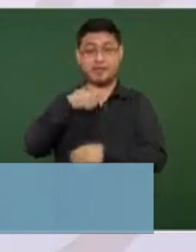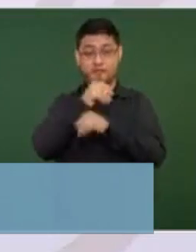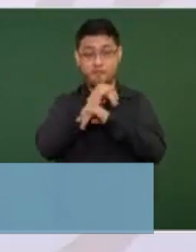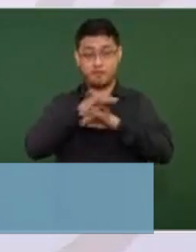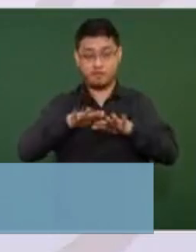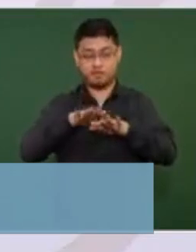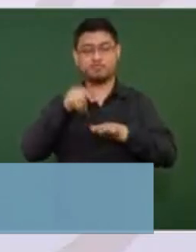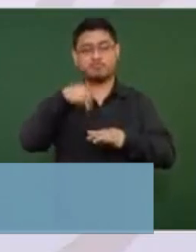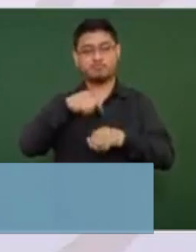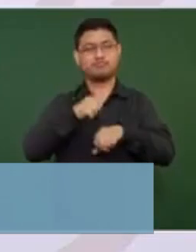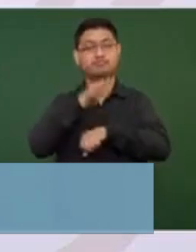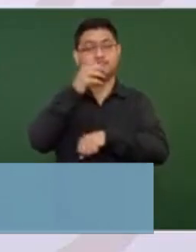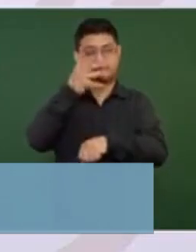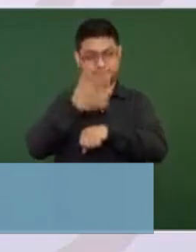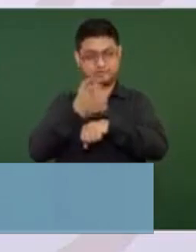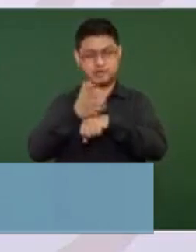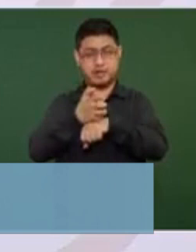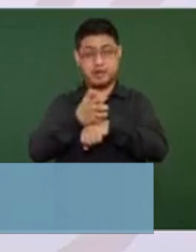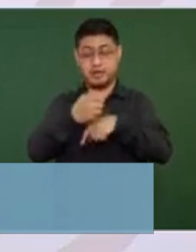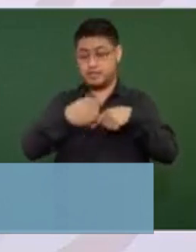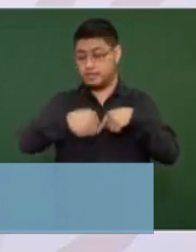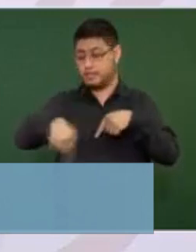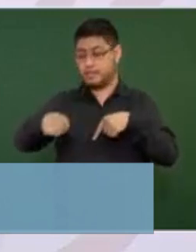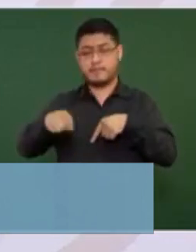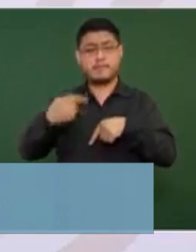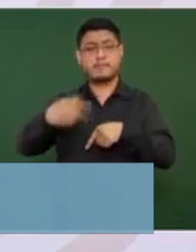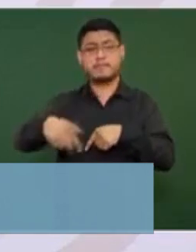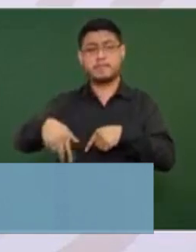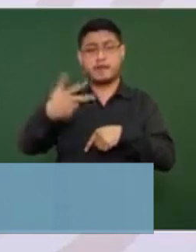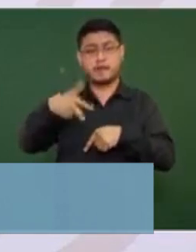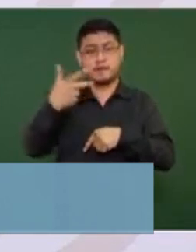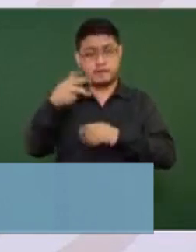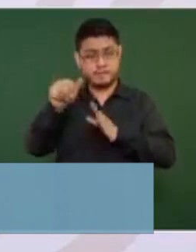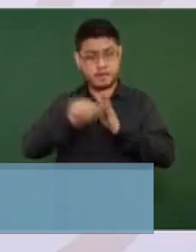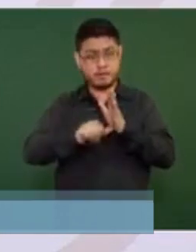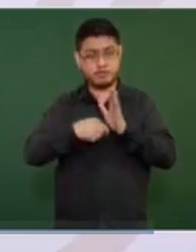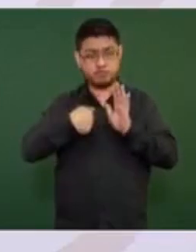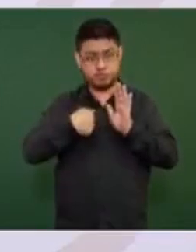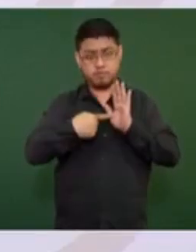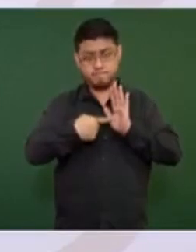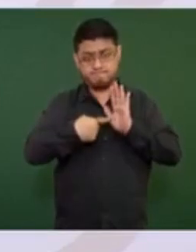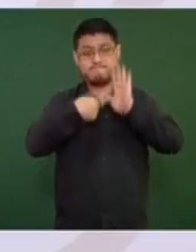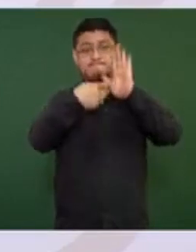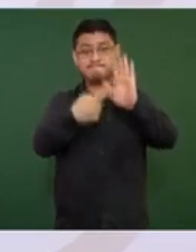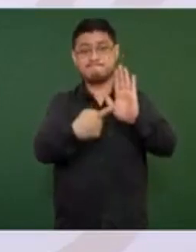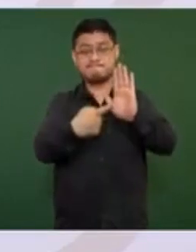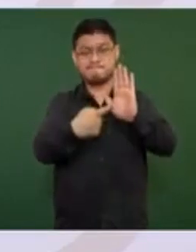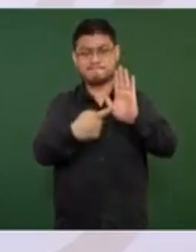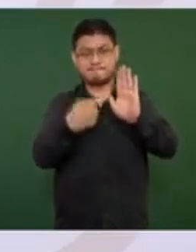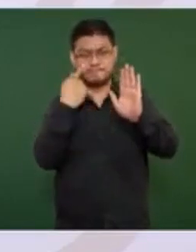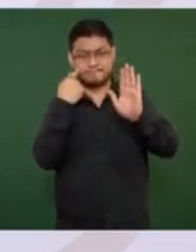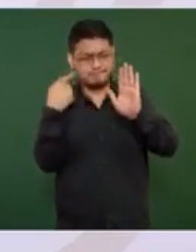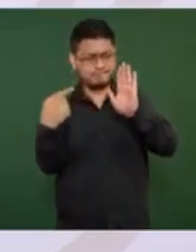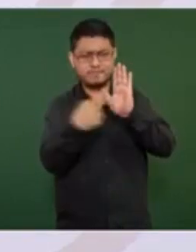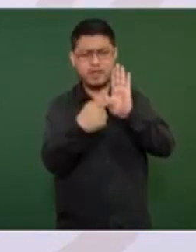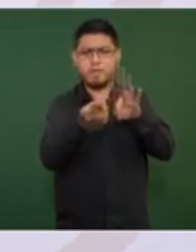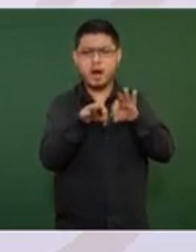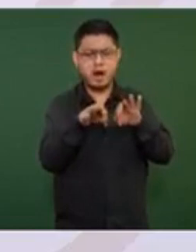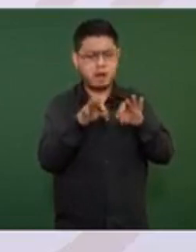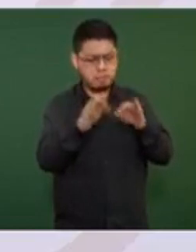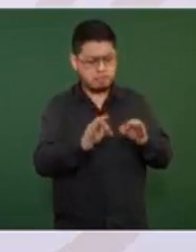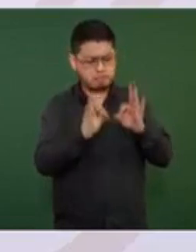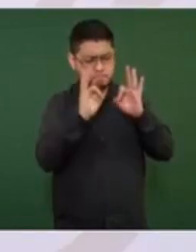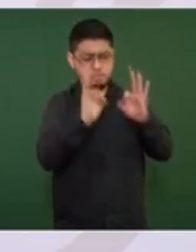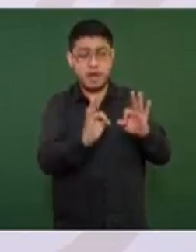a 13 meses de que concluya mi mandato, puedo demostrar que con un pueblo digno y trabajador